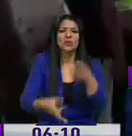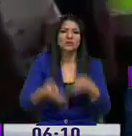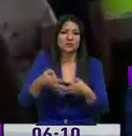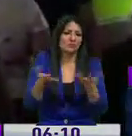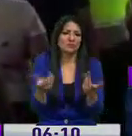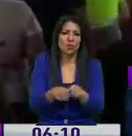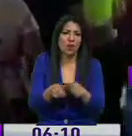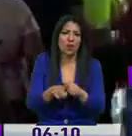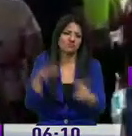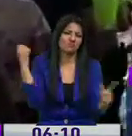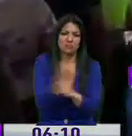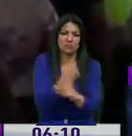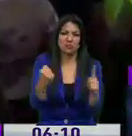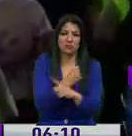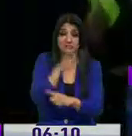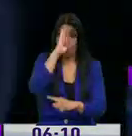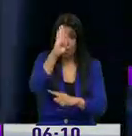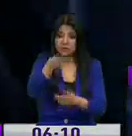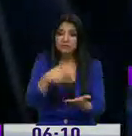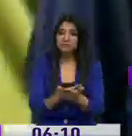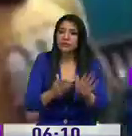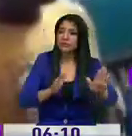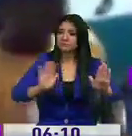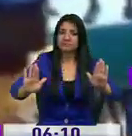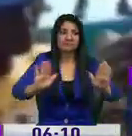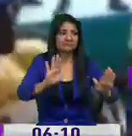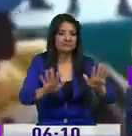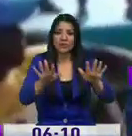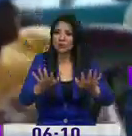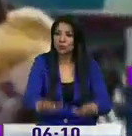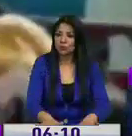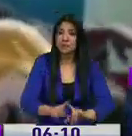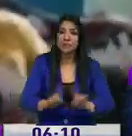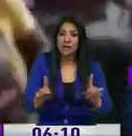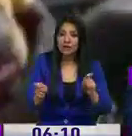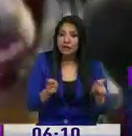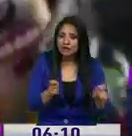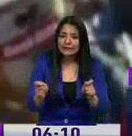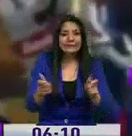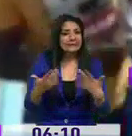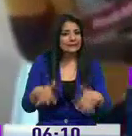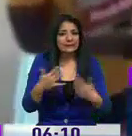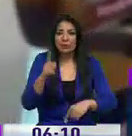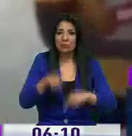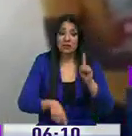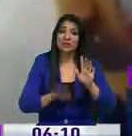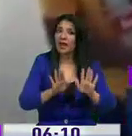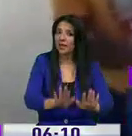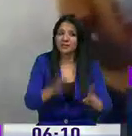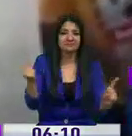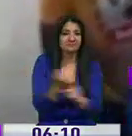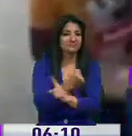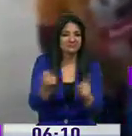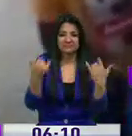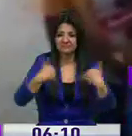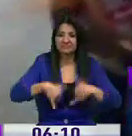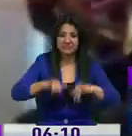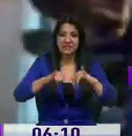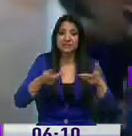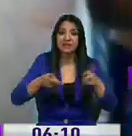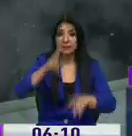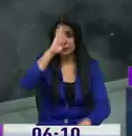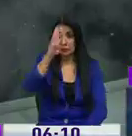policía tuvo que brillar y logró calmar en algunos ánimos aunque no del todo nadie pudo salvarlos de las agresiones físicas incluso un